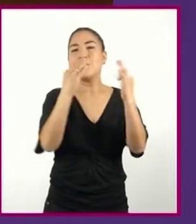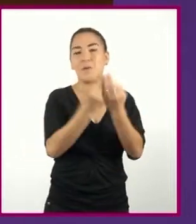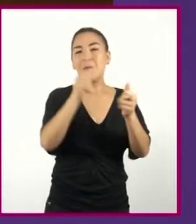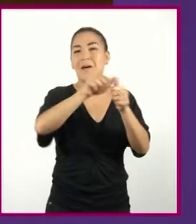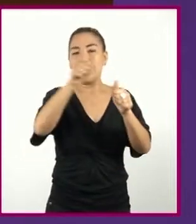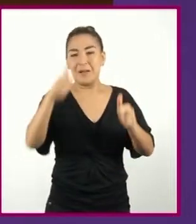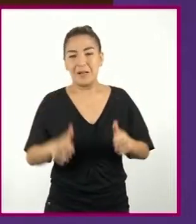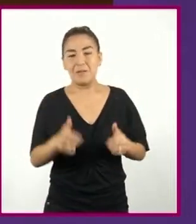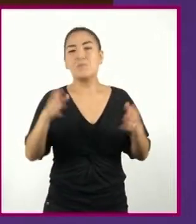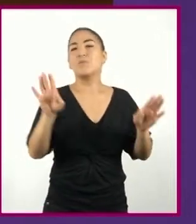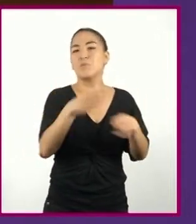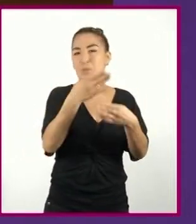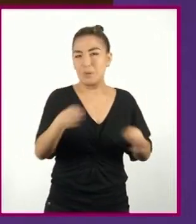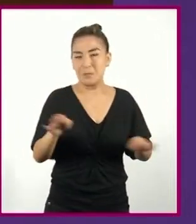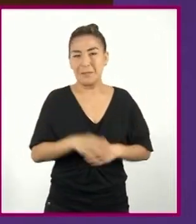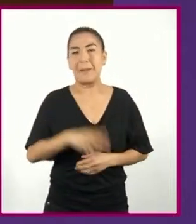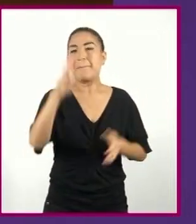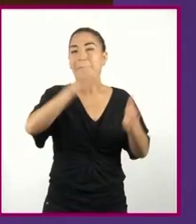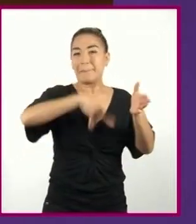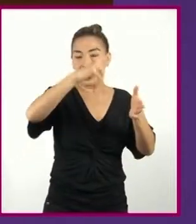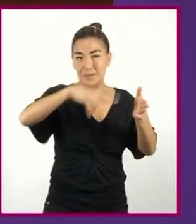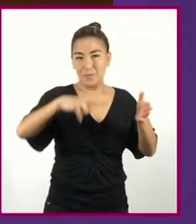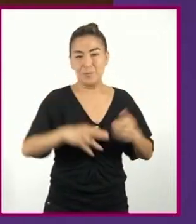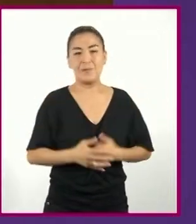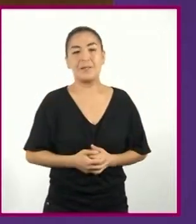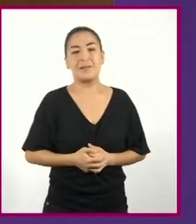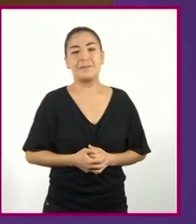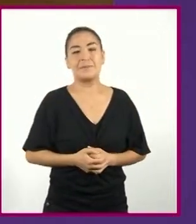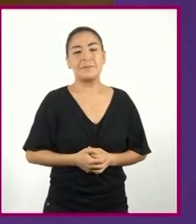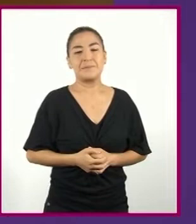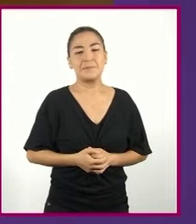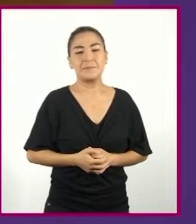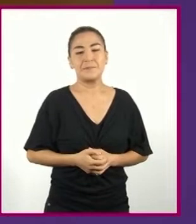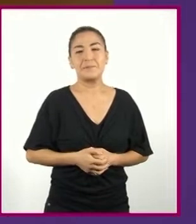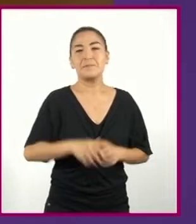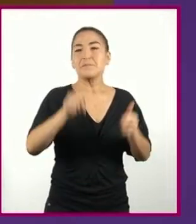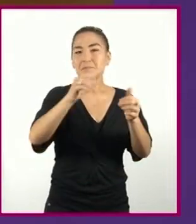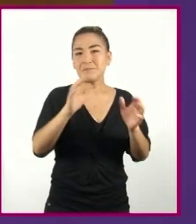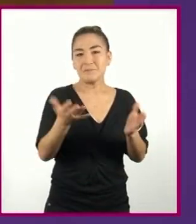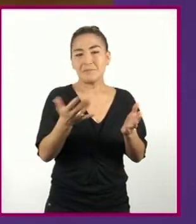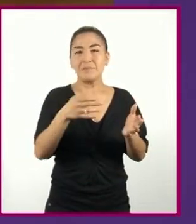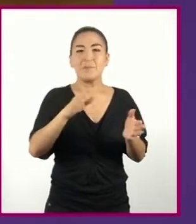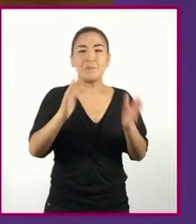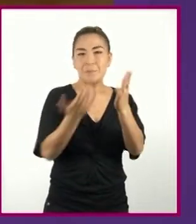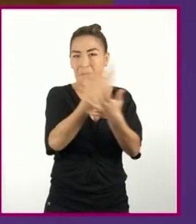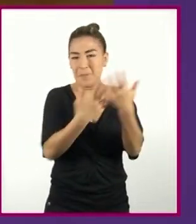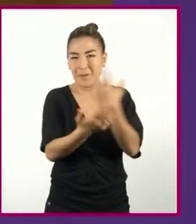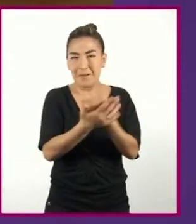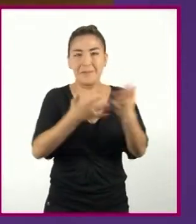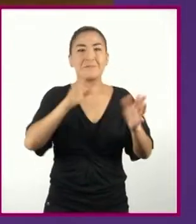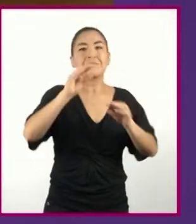como la música, la pintura, la escultura,